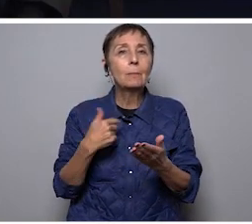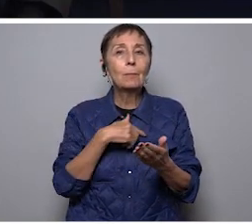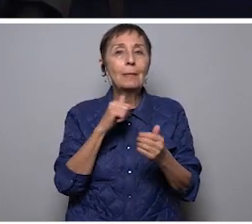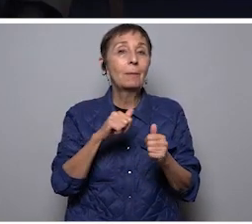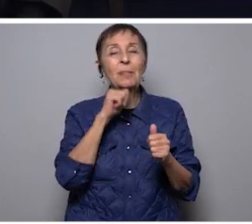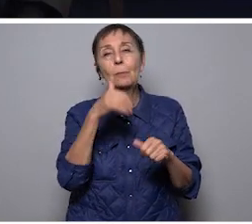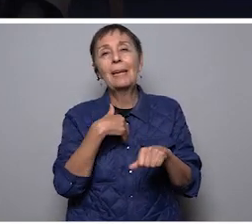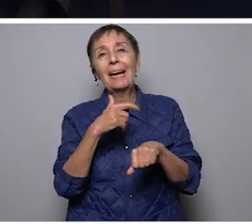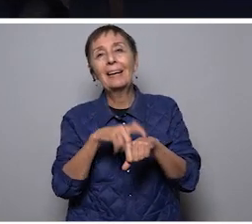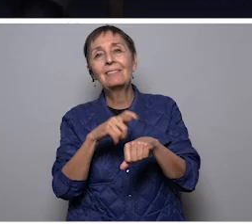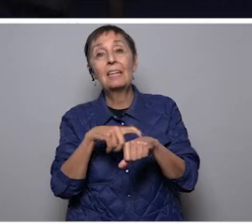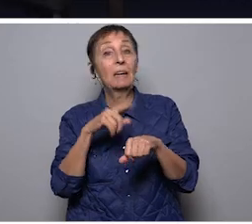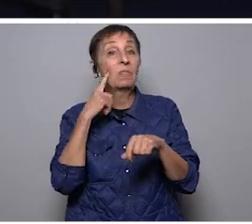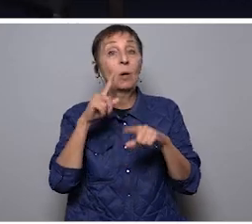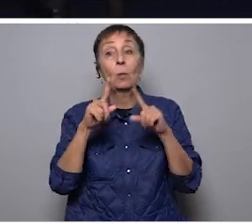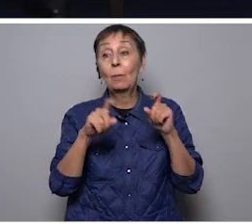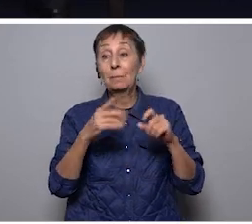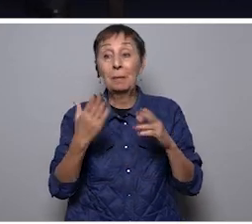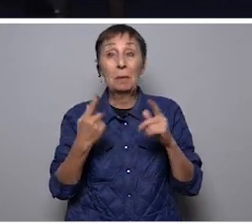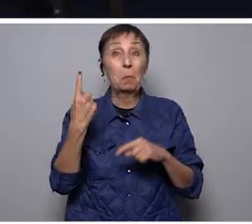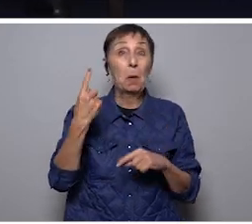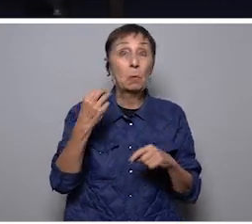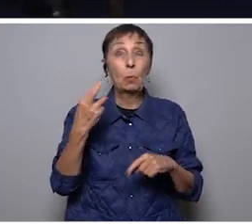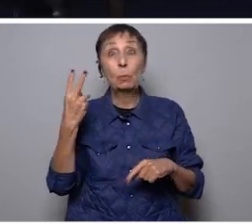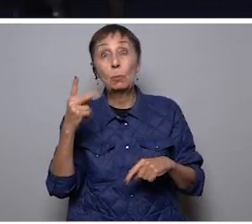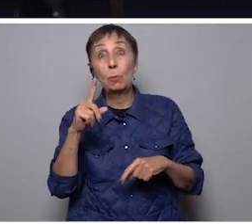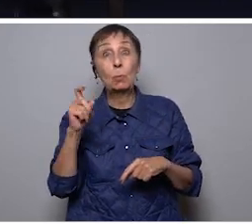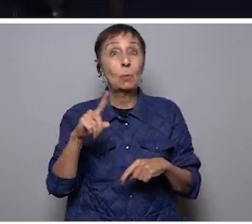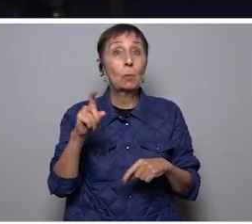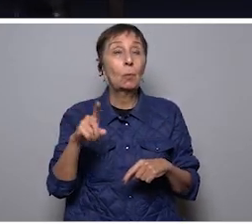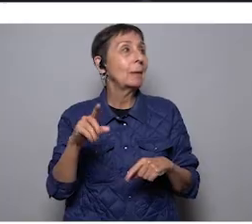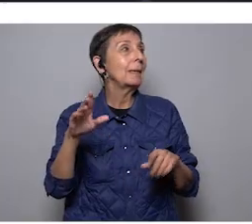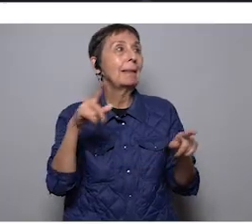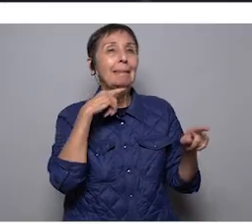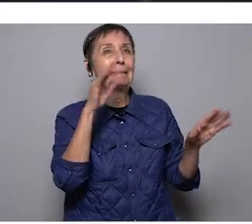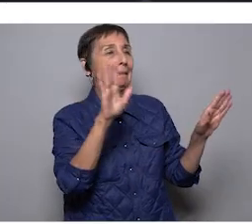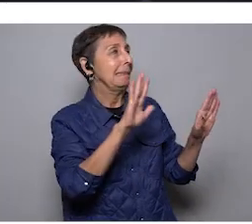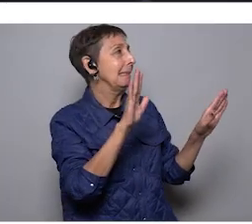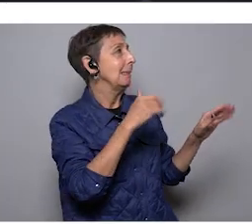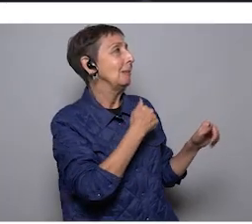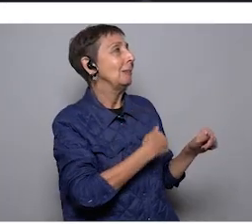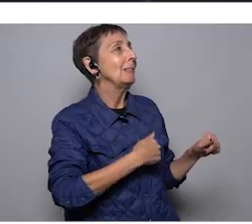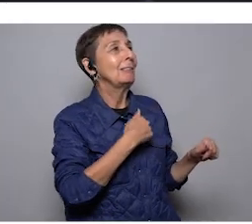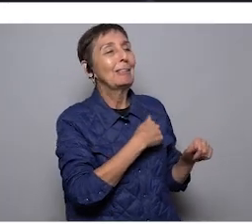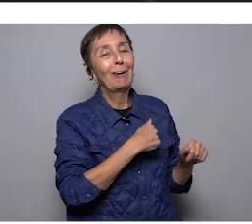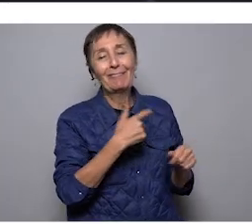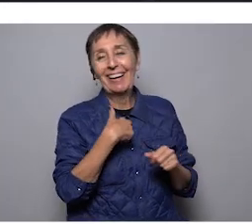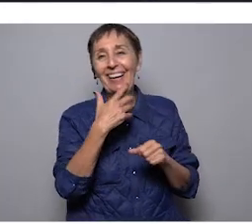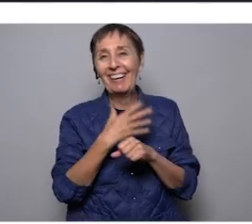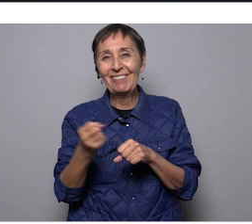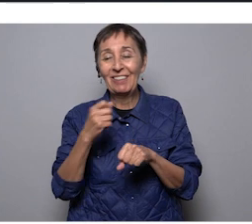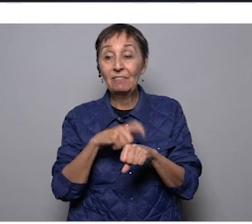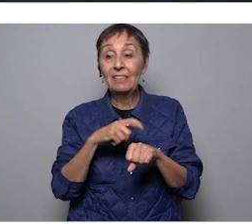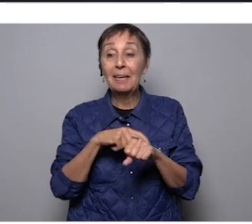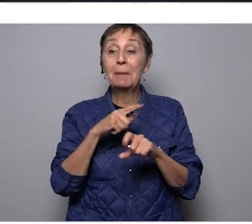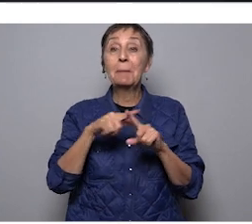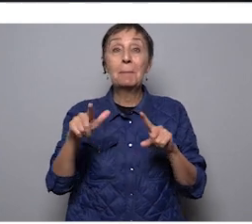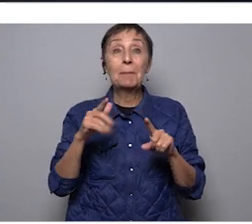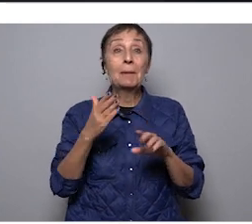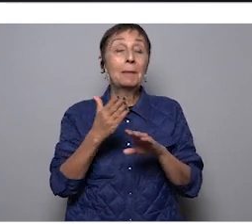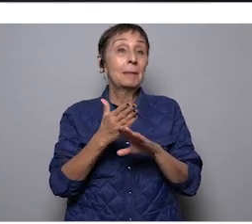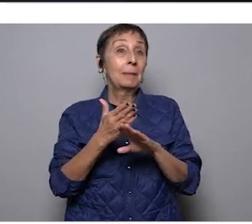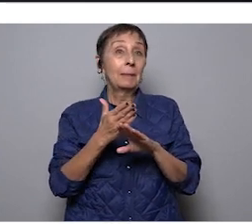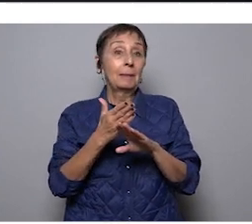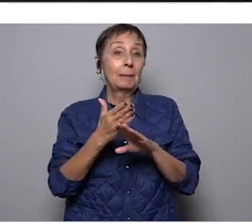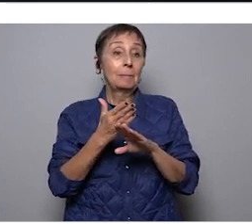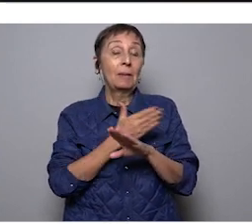puede haber una pregunta o dos o no lamentablemente no tenemos tiempo para preguntas pero antes que terminemos yo creo que creo que nos